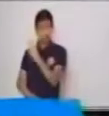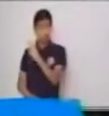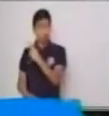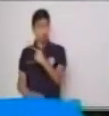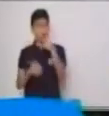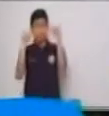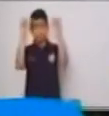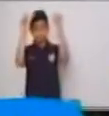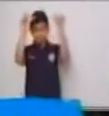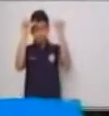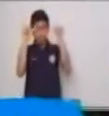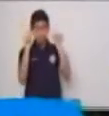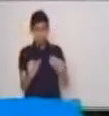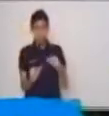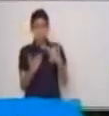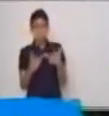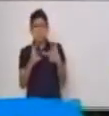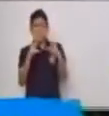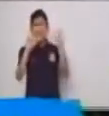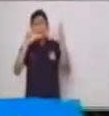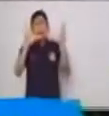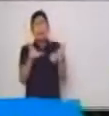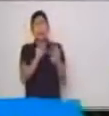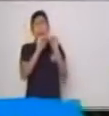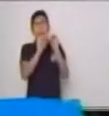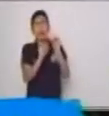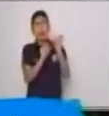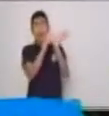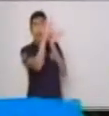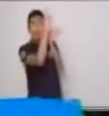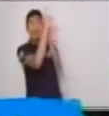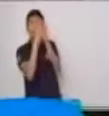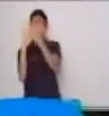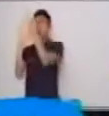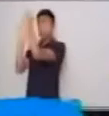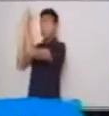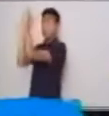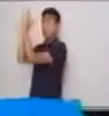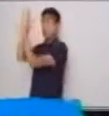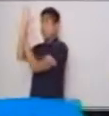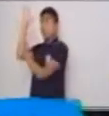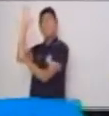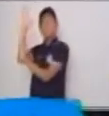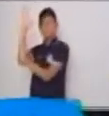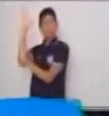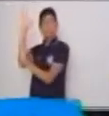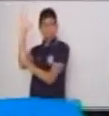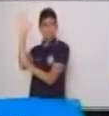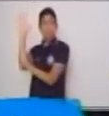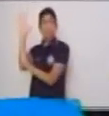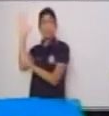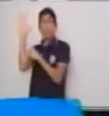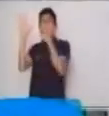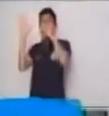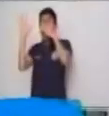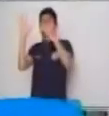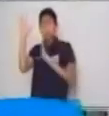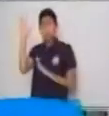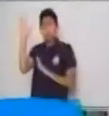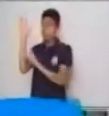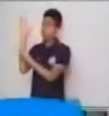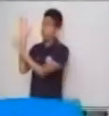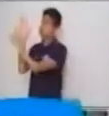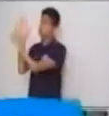es lo que escuchamos en el cuento. Vean, acá tenemos un niño y una niña. Y aquí